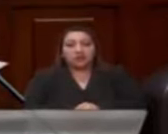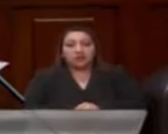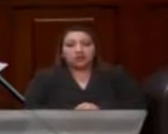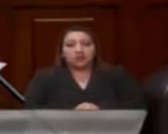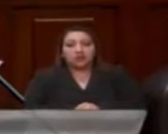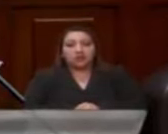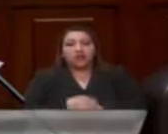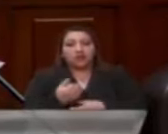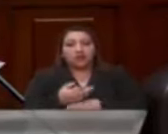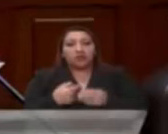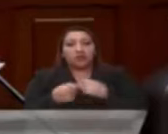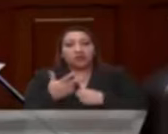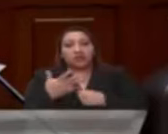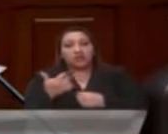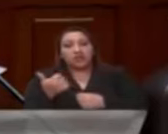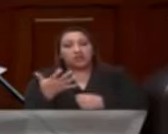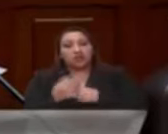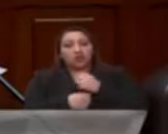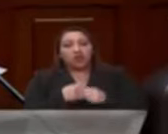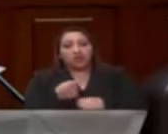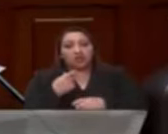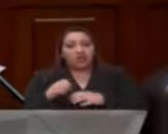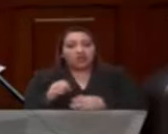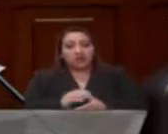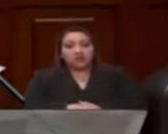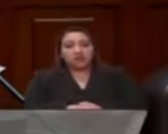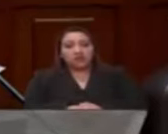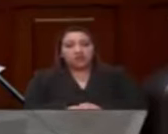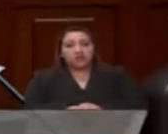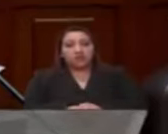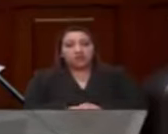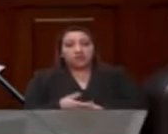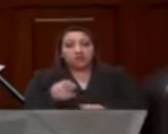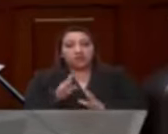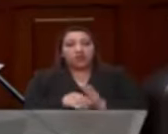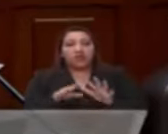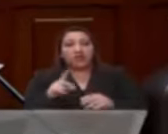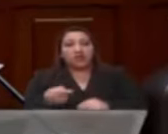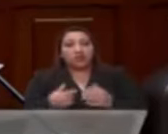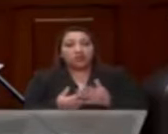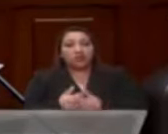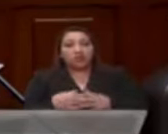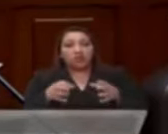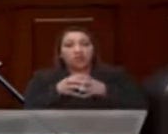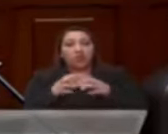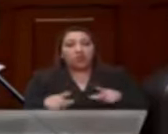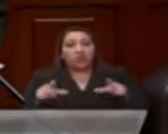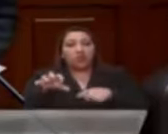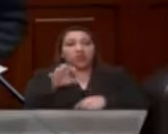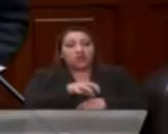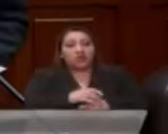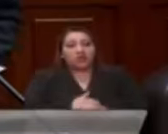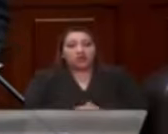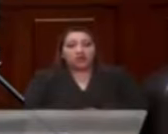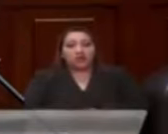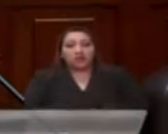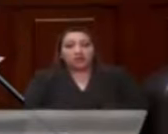la construcción de penales tipo en los próximos 3 a 5 años, para generar cuando menos 10.000 nuevas unidades de albergue.